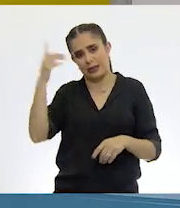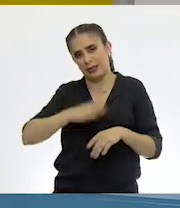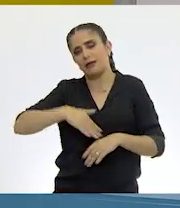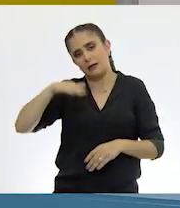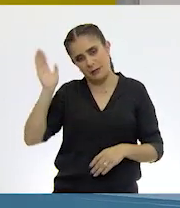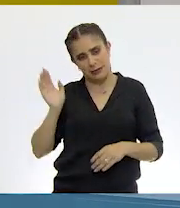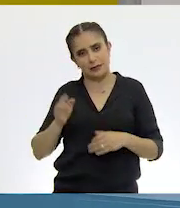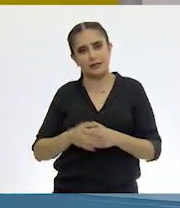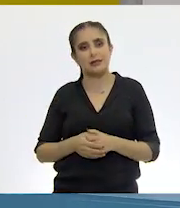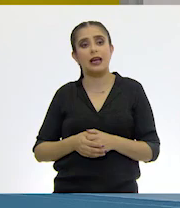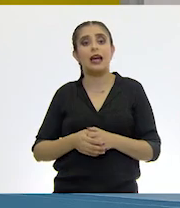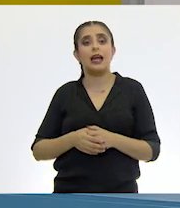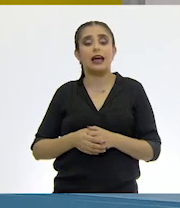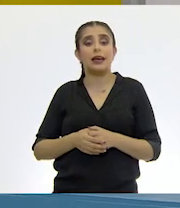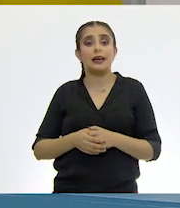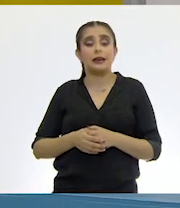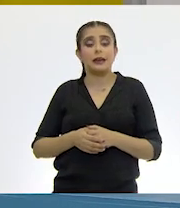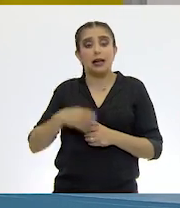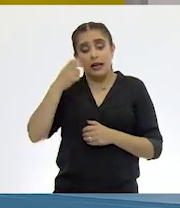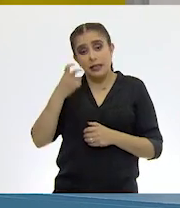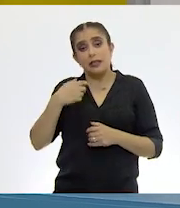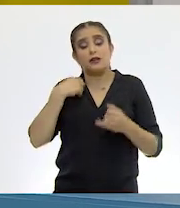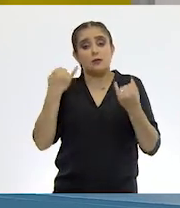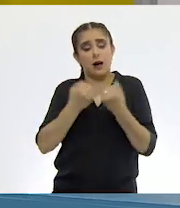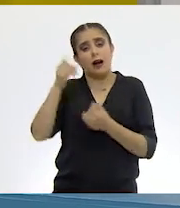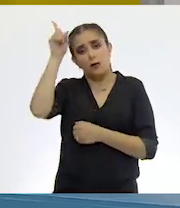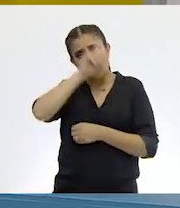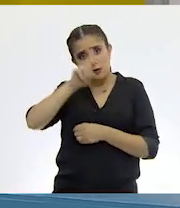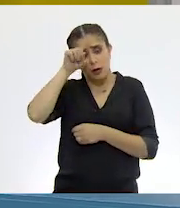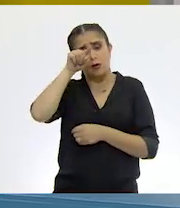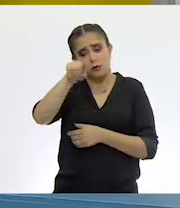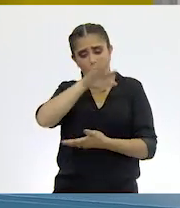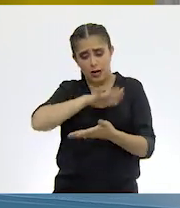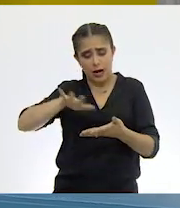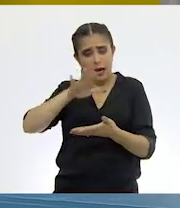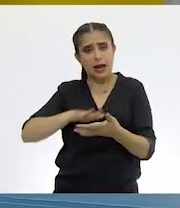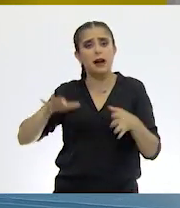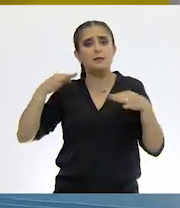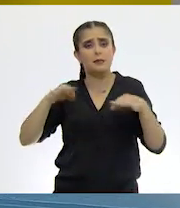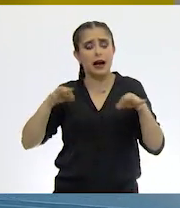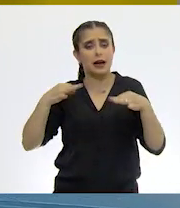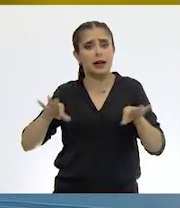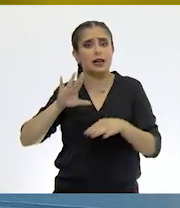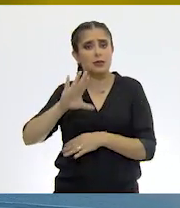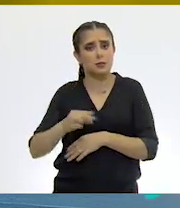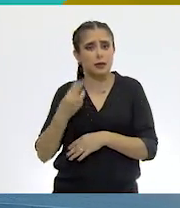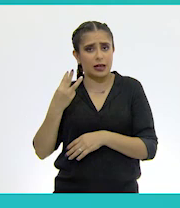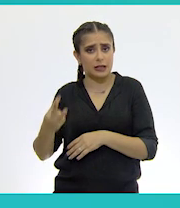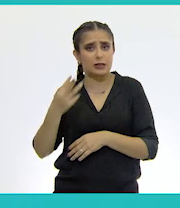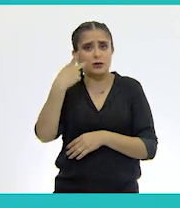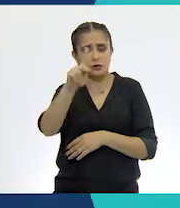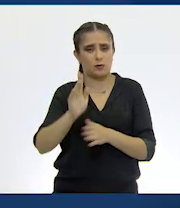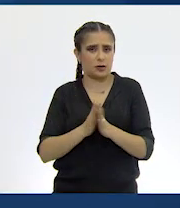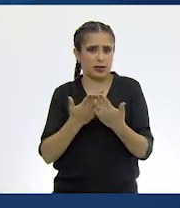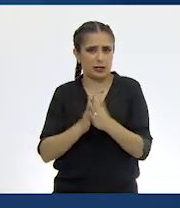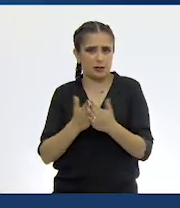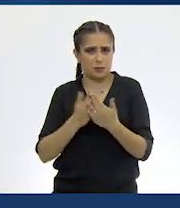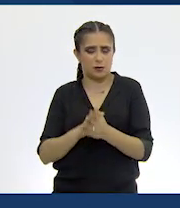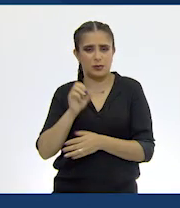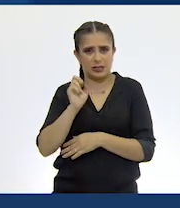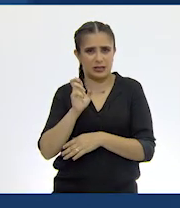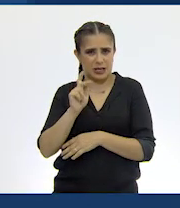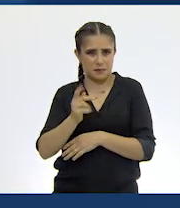mí, solamente me resta sugerirte que leas también la página 53 de tu libro de texto,